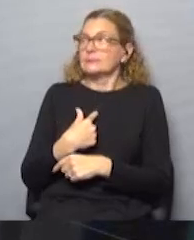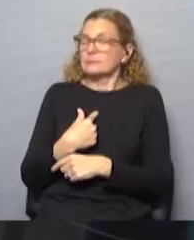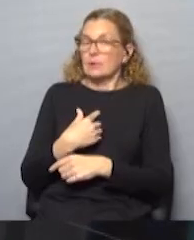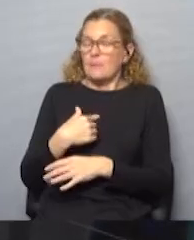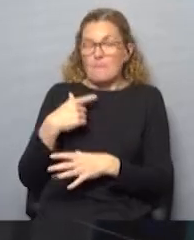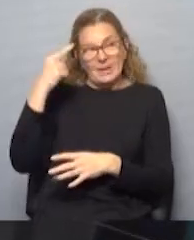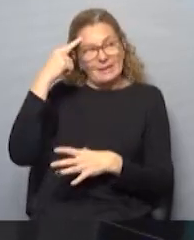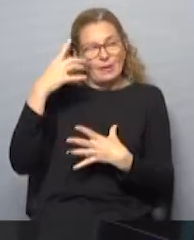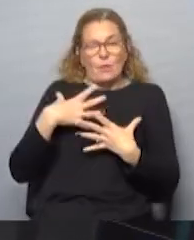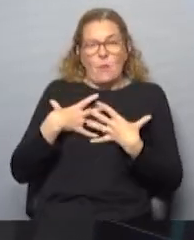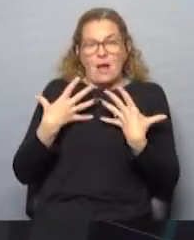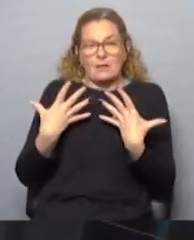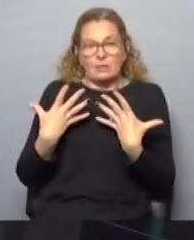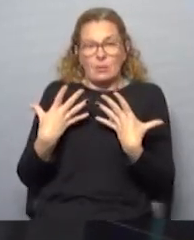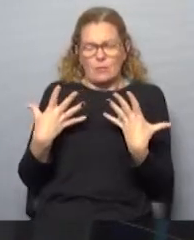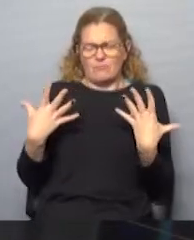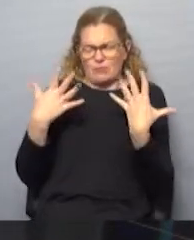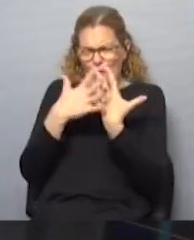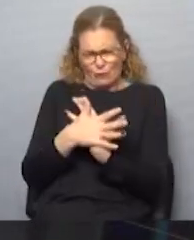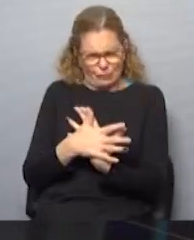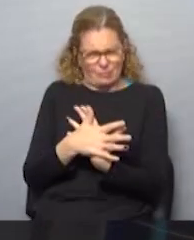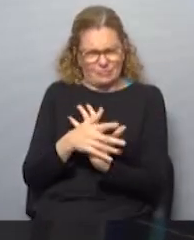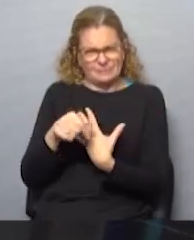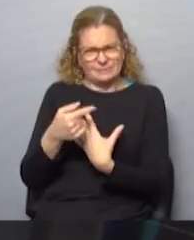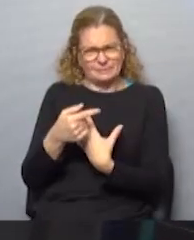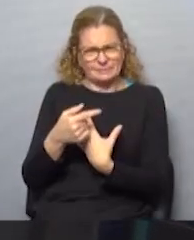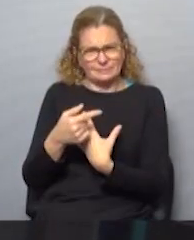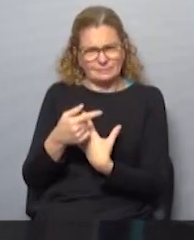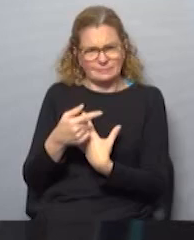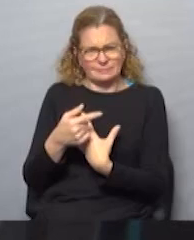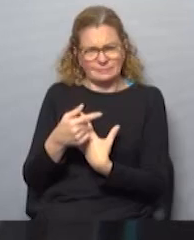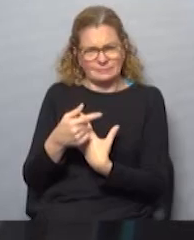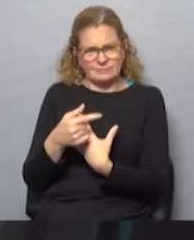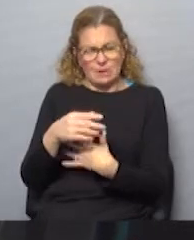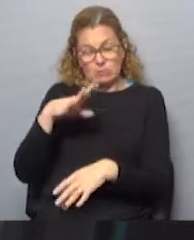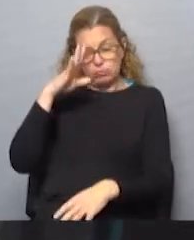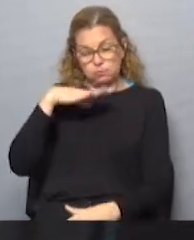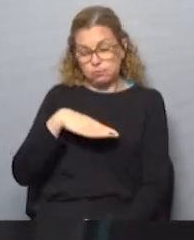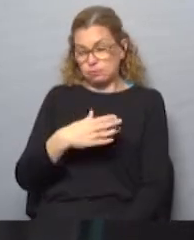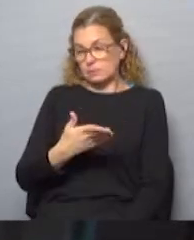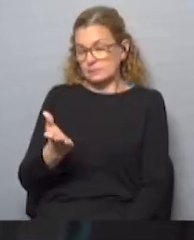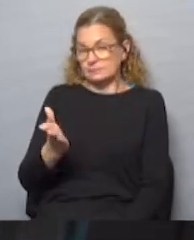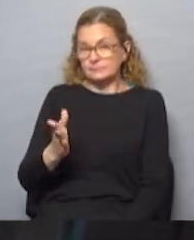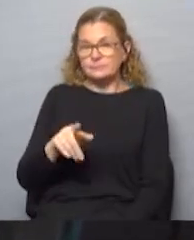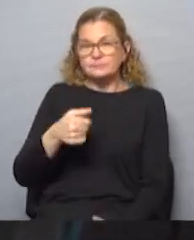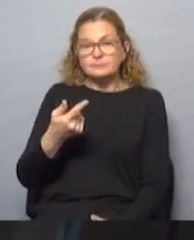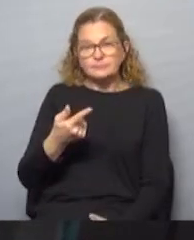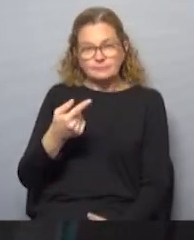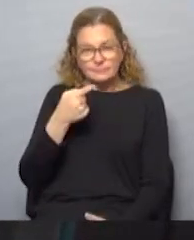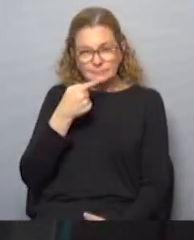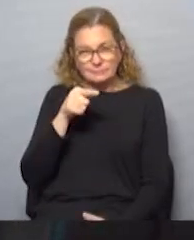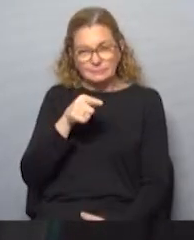ilusión a un poco de confusión y después pasando raya a un cierto grado digamos de desilusión vos ha señalado que